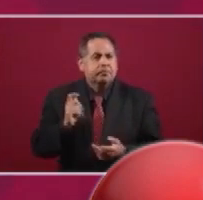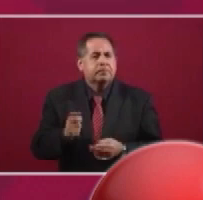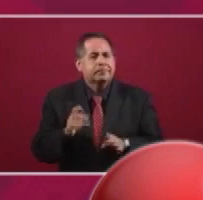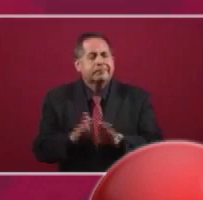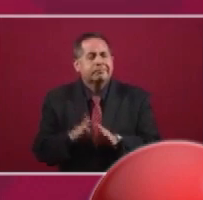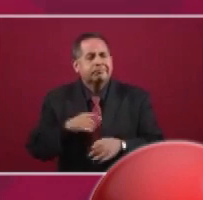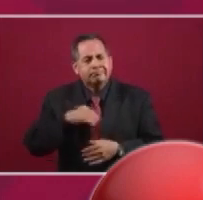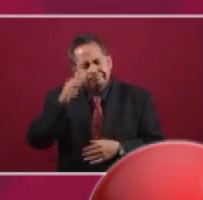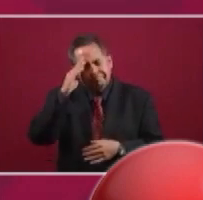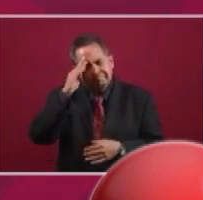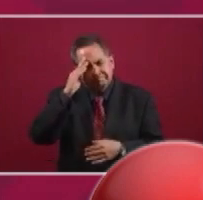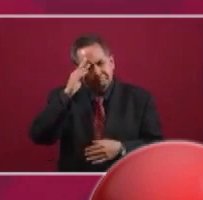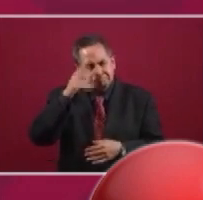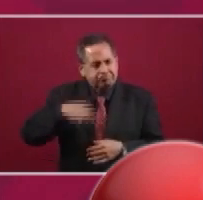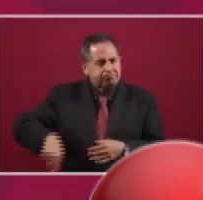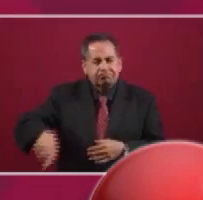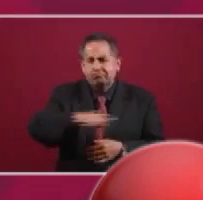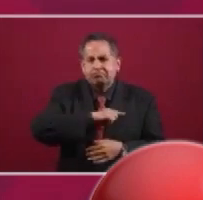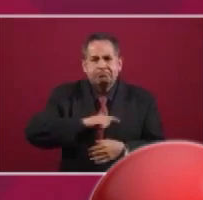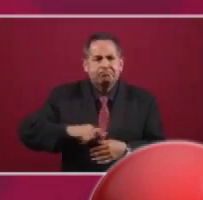conviniera a la nación